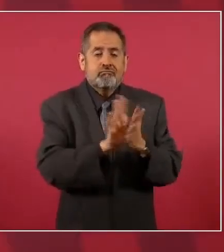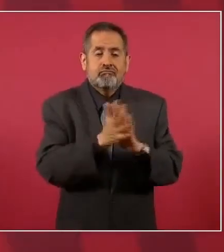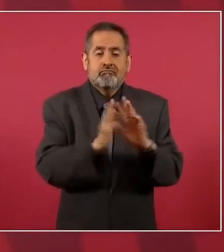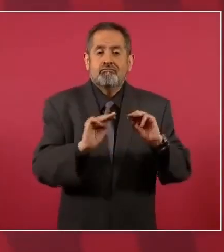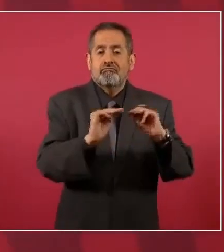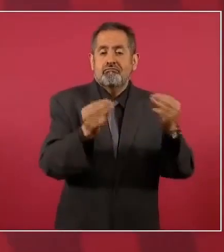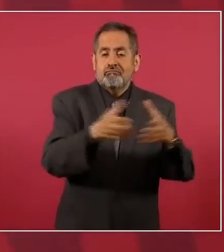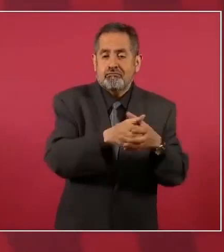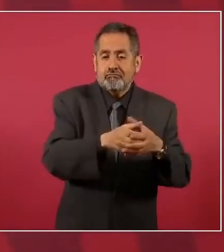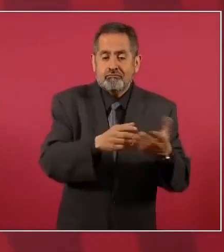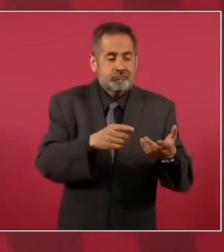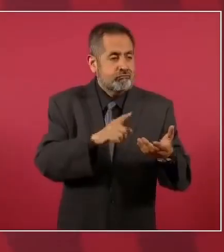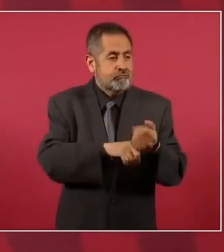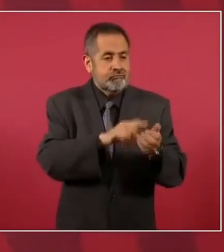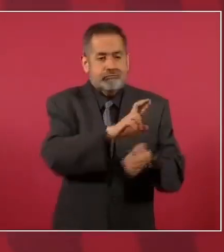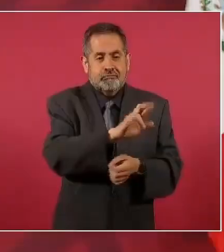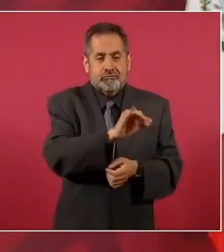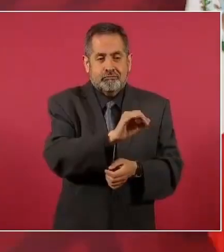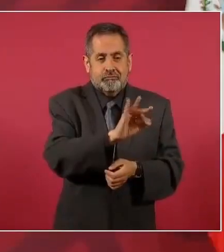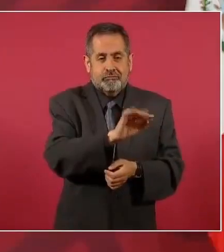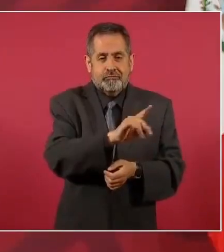de los bandidos de Río Frío.